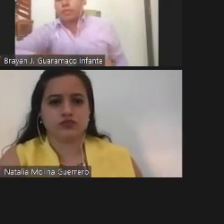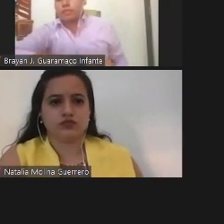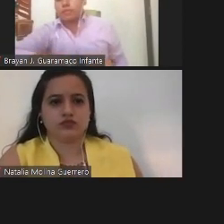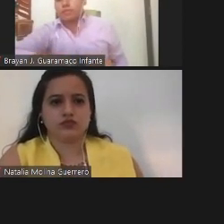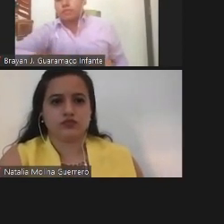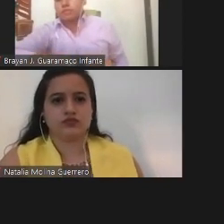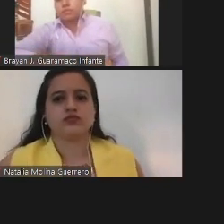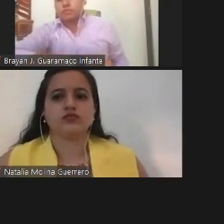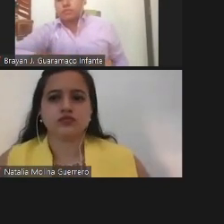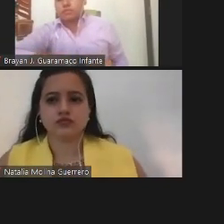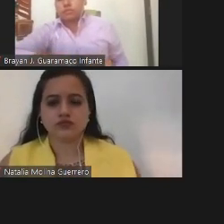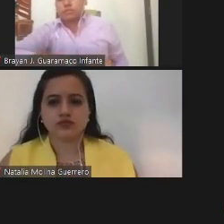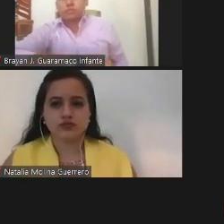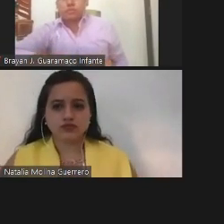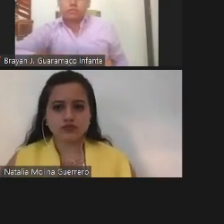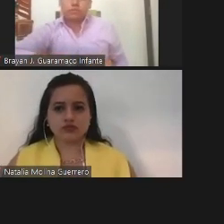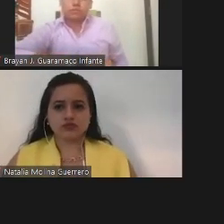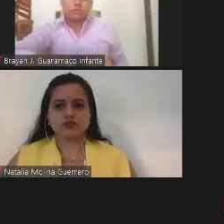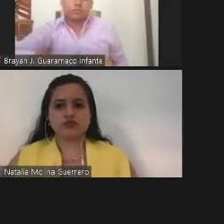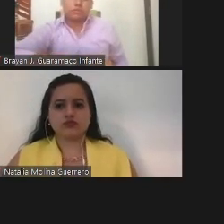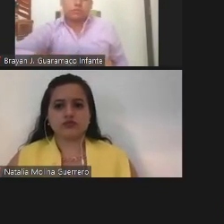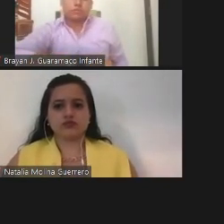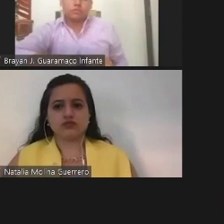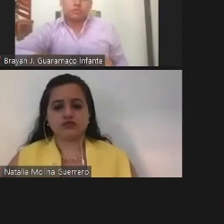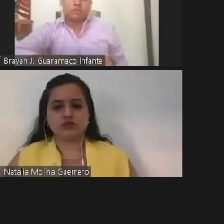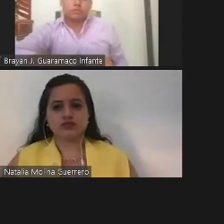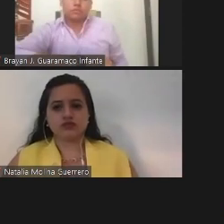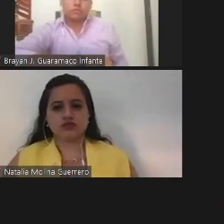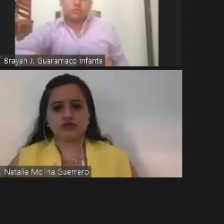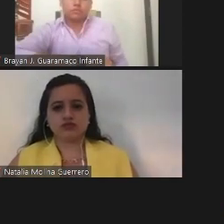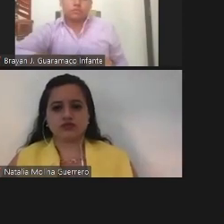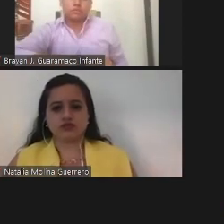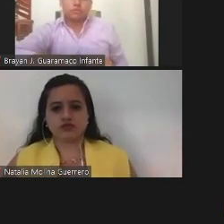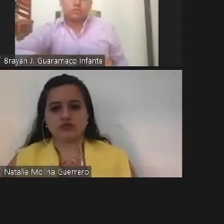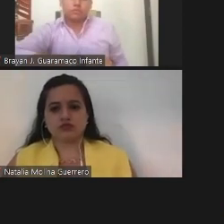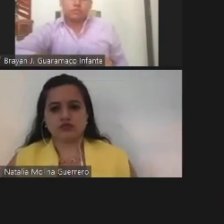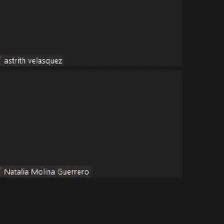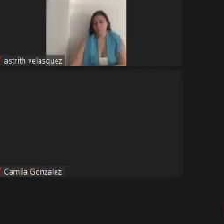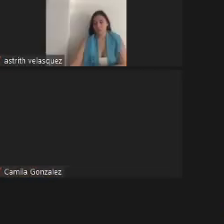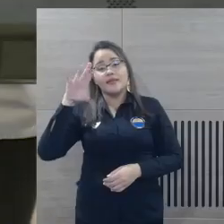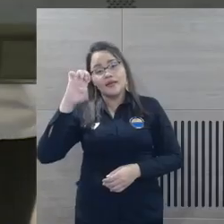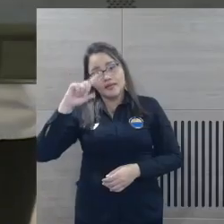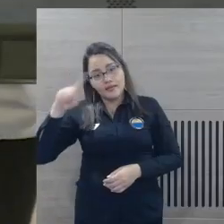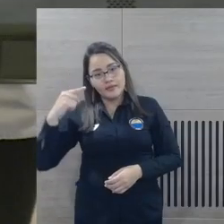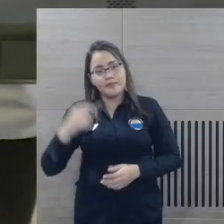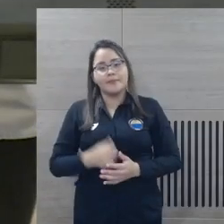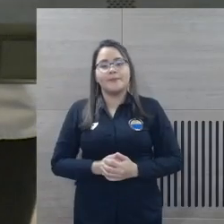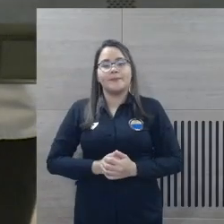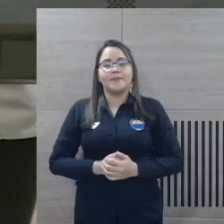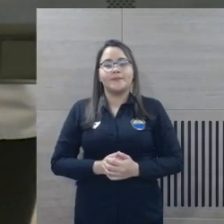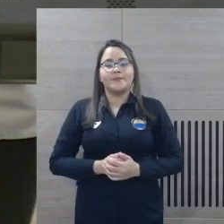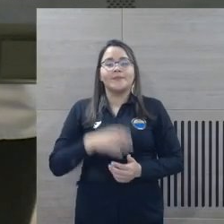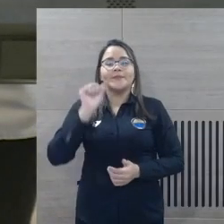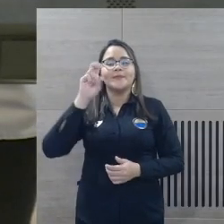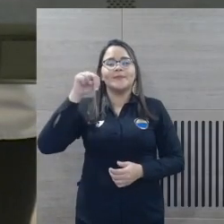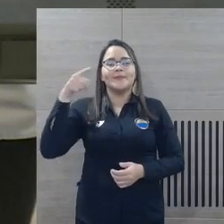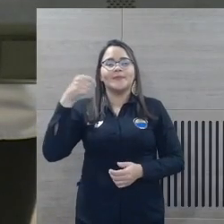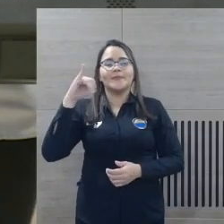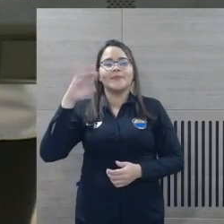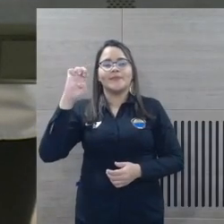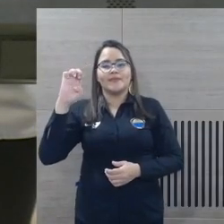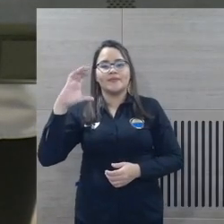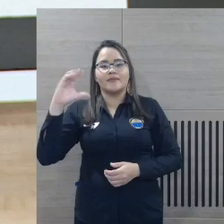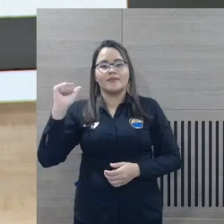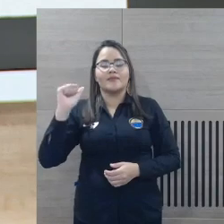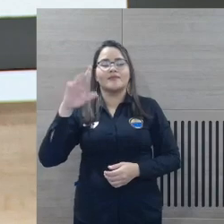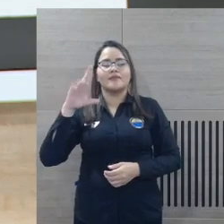Jesús Camargo Márquez. Andrés Felipe Cantillo Cantillo. Angis Carolina Caro Puello. Angélica María Casiblanco